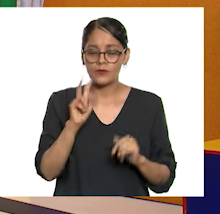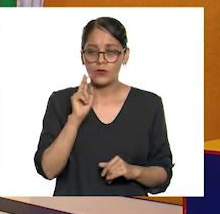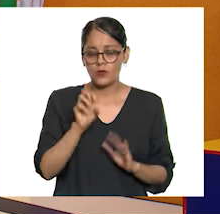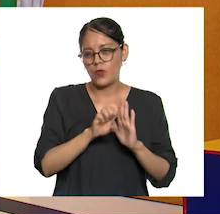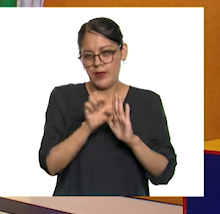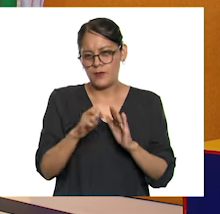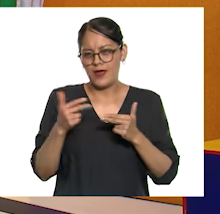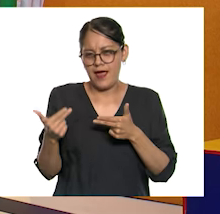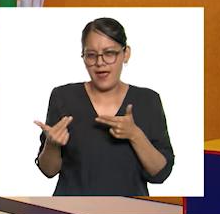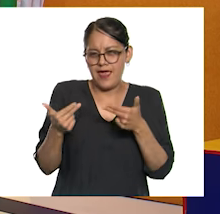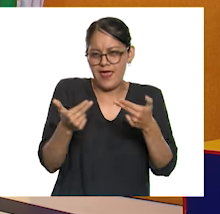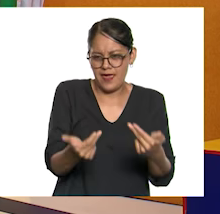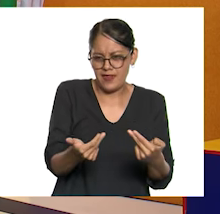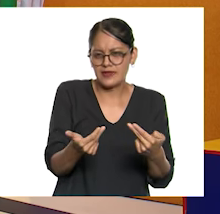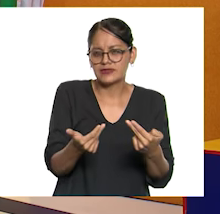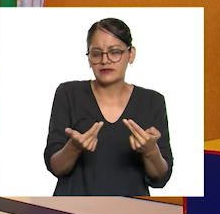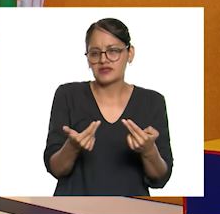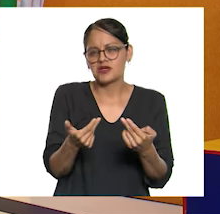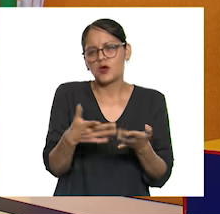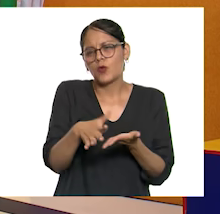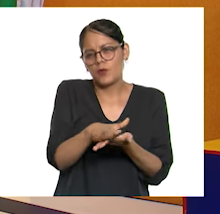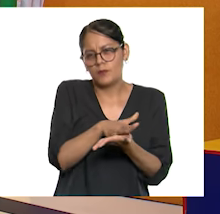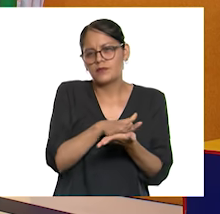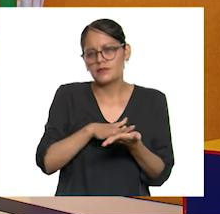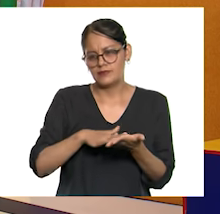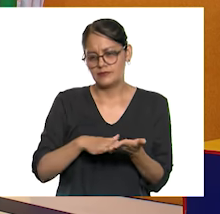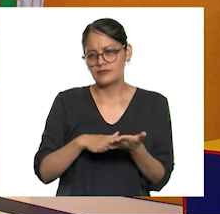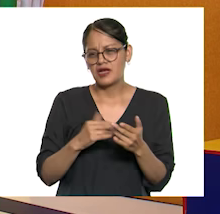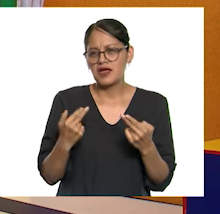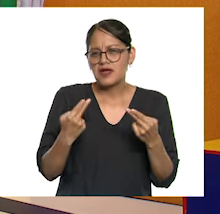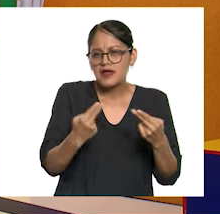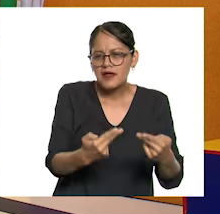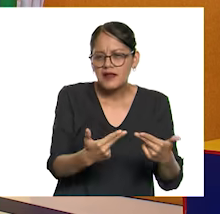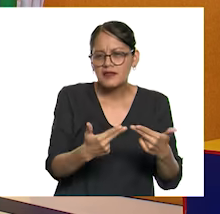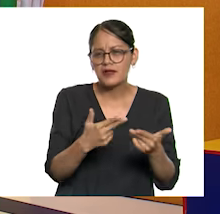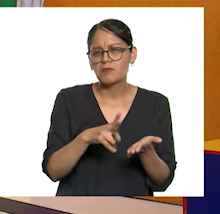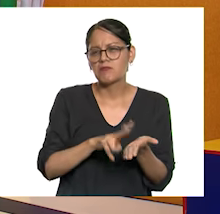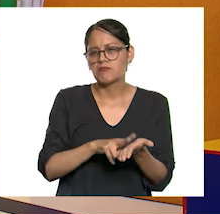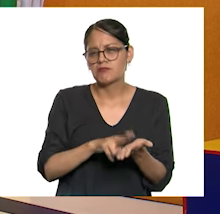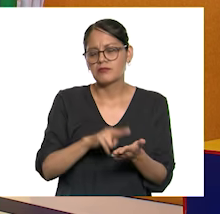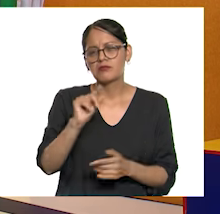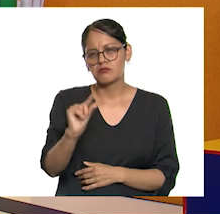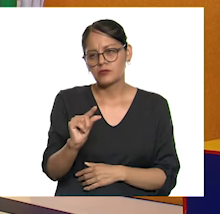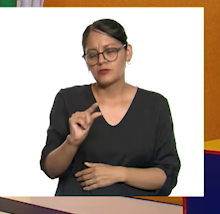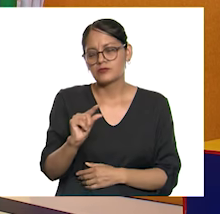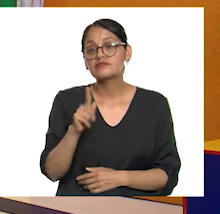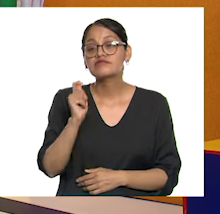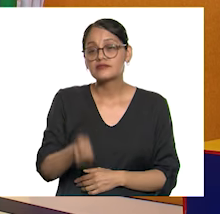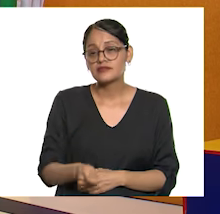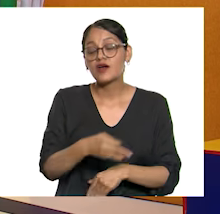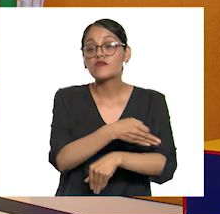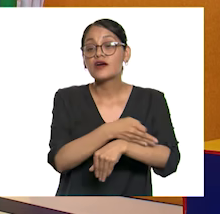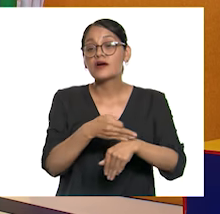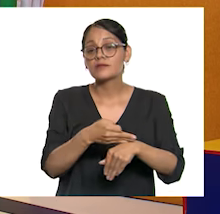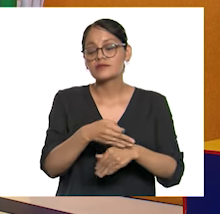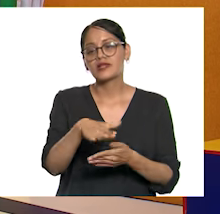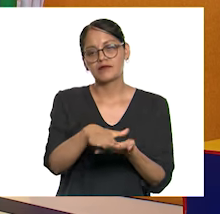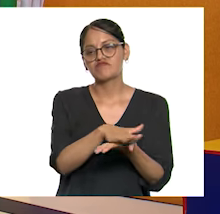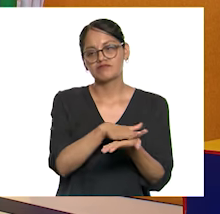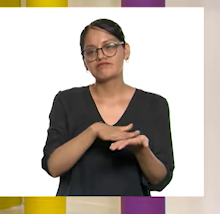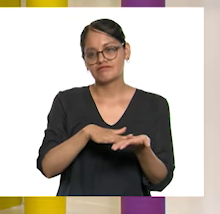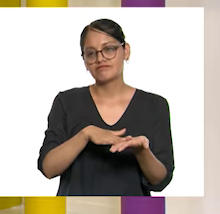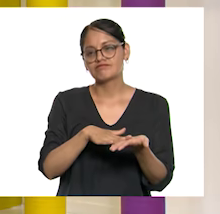al ser la herencia tan humilde, tan... de poco valor monetario, nos damos cuenta que la familia era humilde,